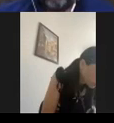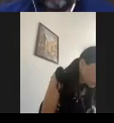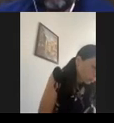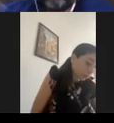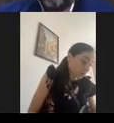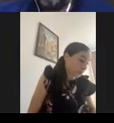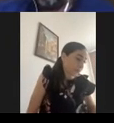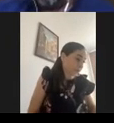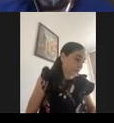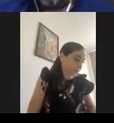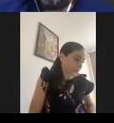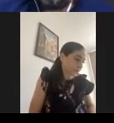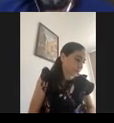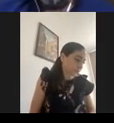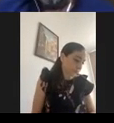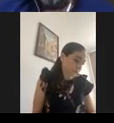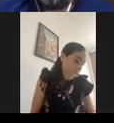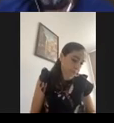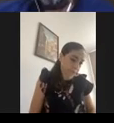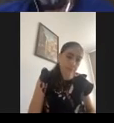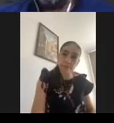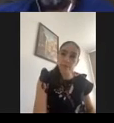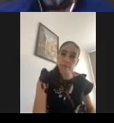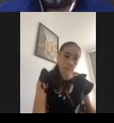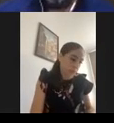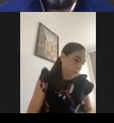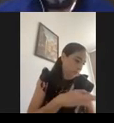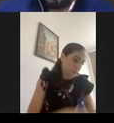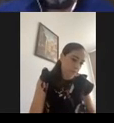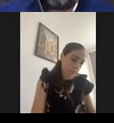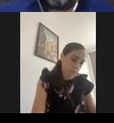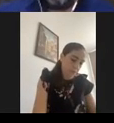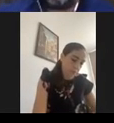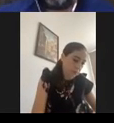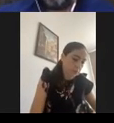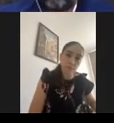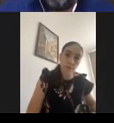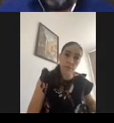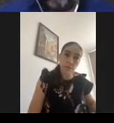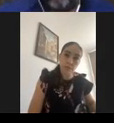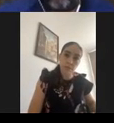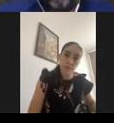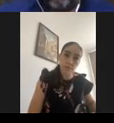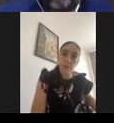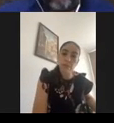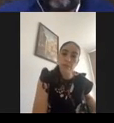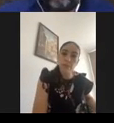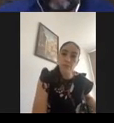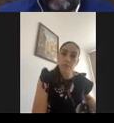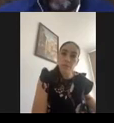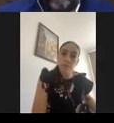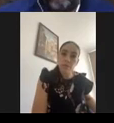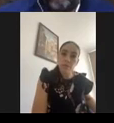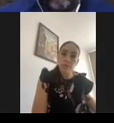el transporte privado. Entonces, a partir de ello, y tratar de reforzar, establecimos distintas estrategias para la pacificación